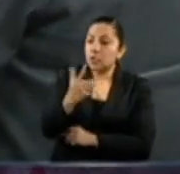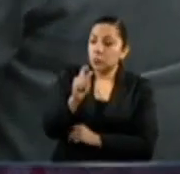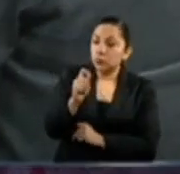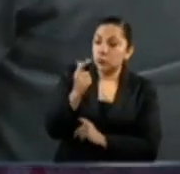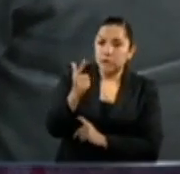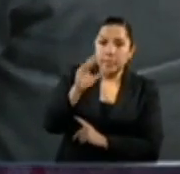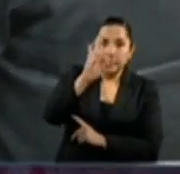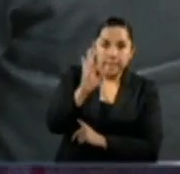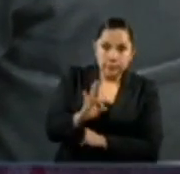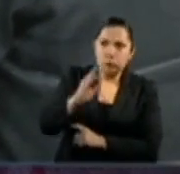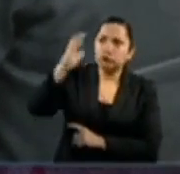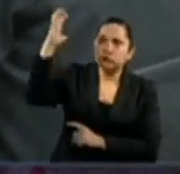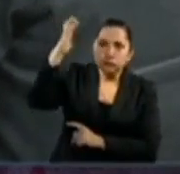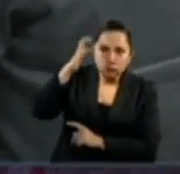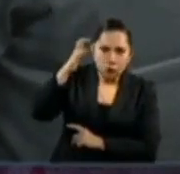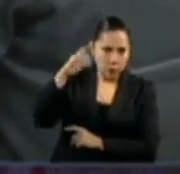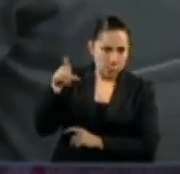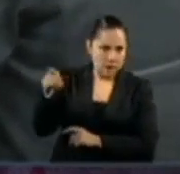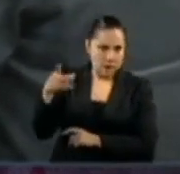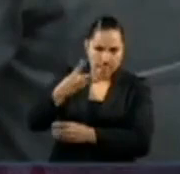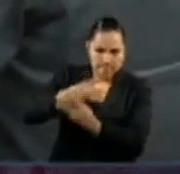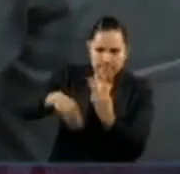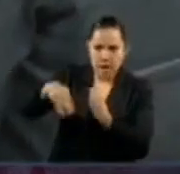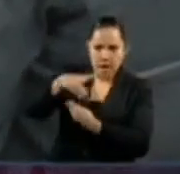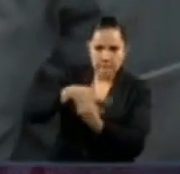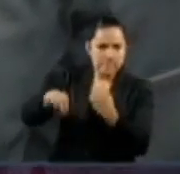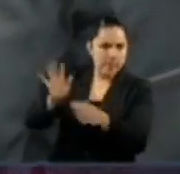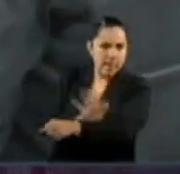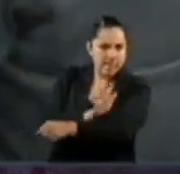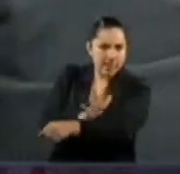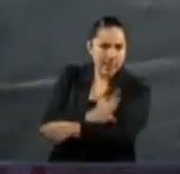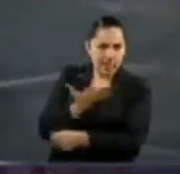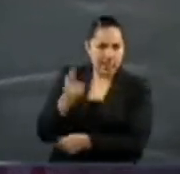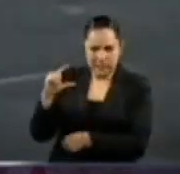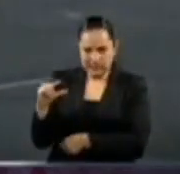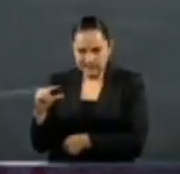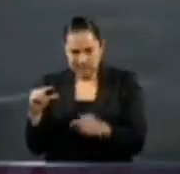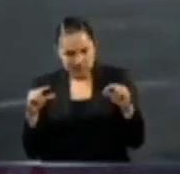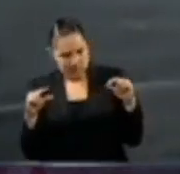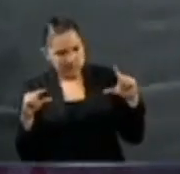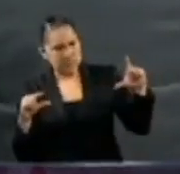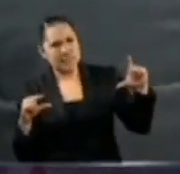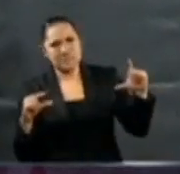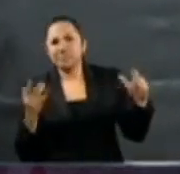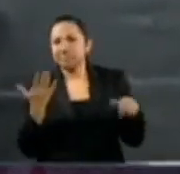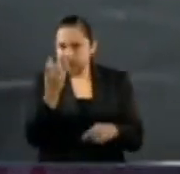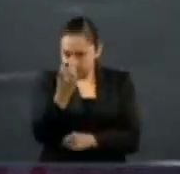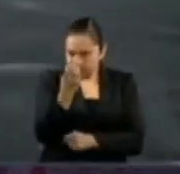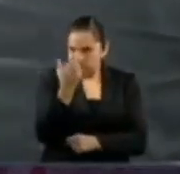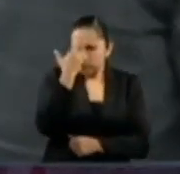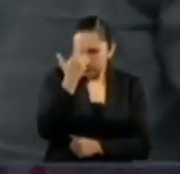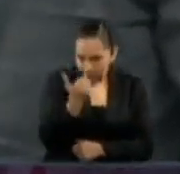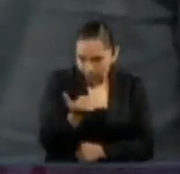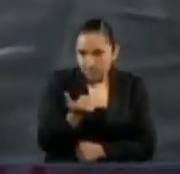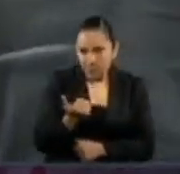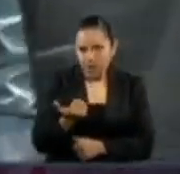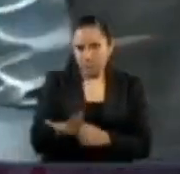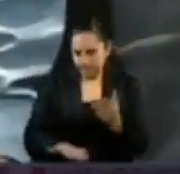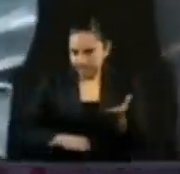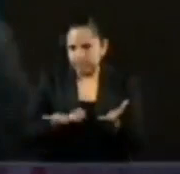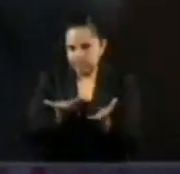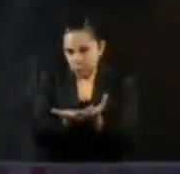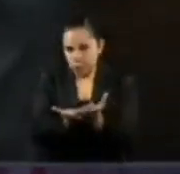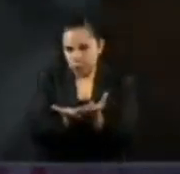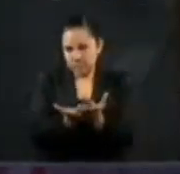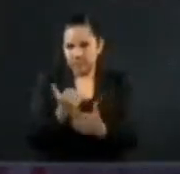5.7% energía solar. Por eso es que insistimos en la necesidad de aprovechar estas